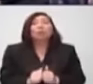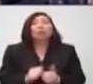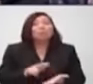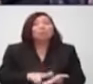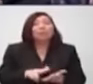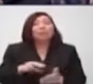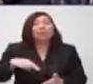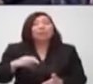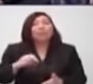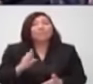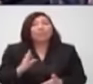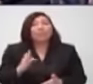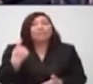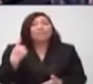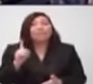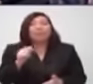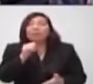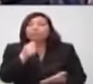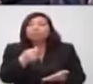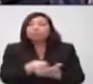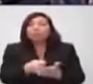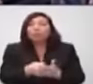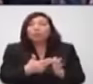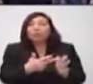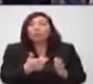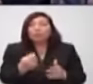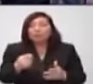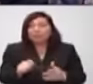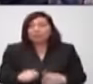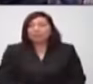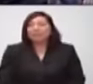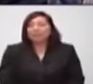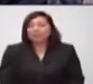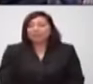aprobación del MEF para un endeudamiento por 835 millones.